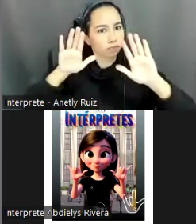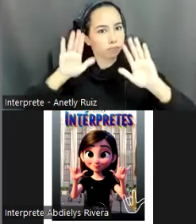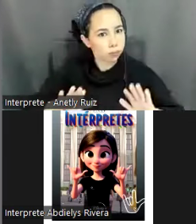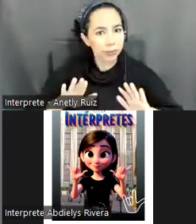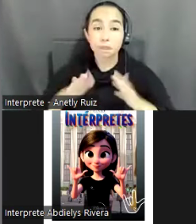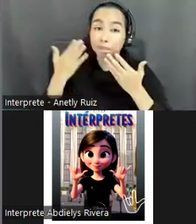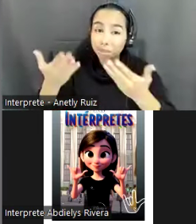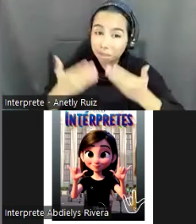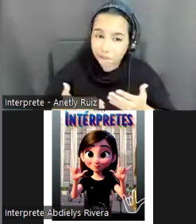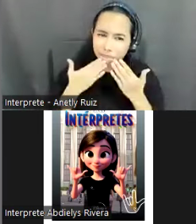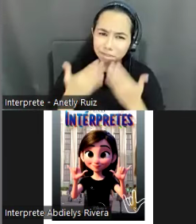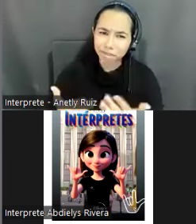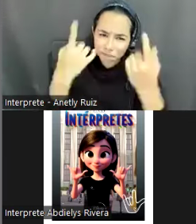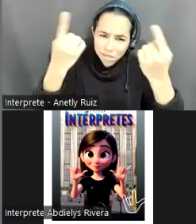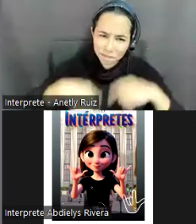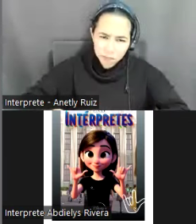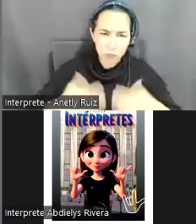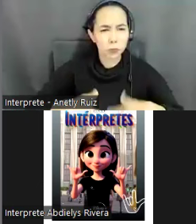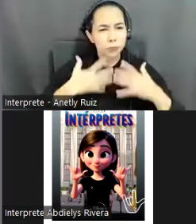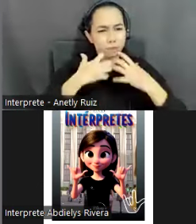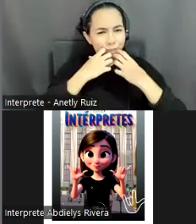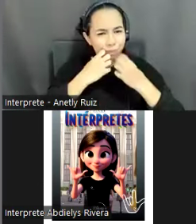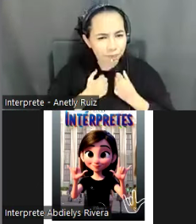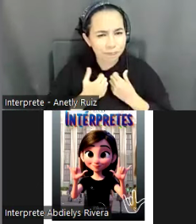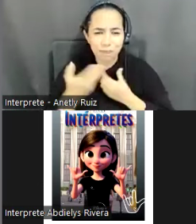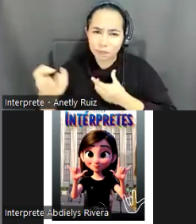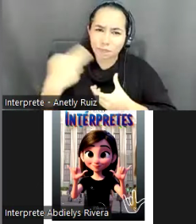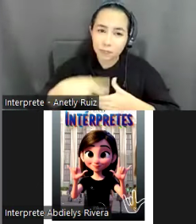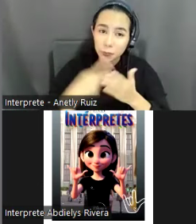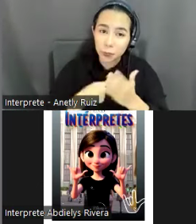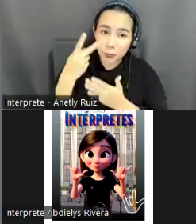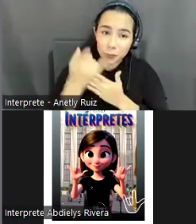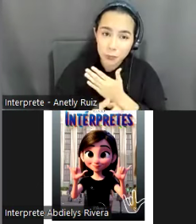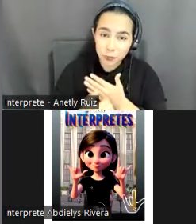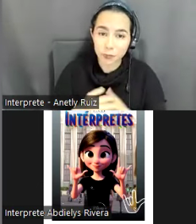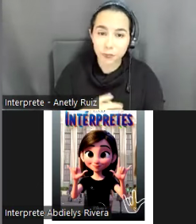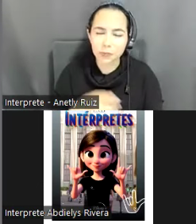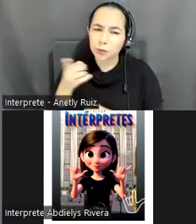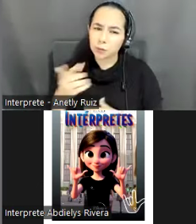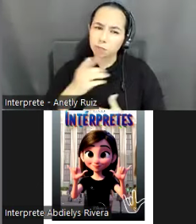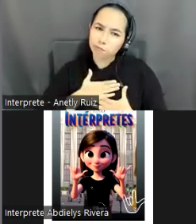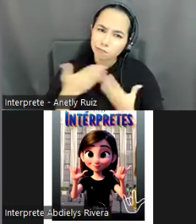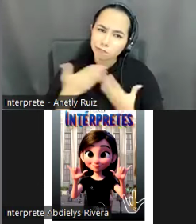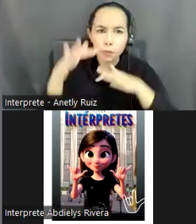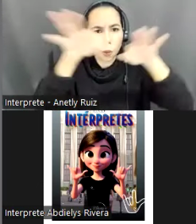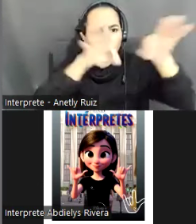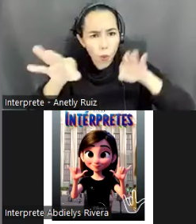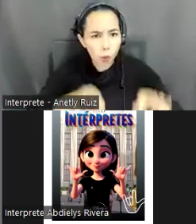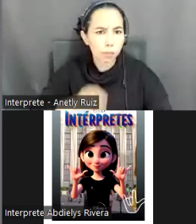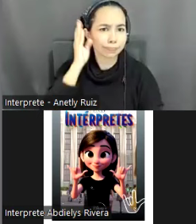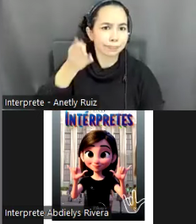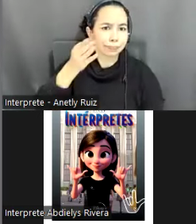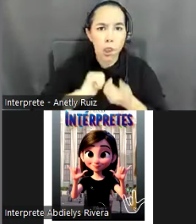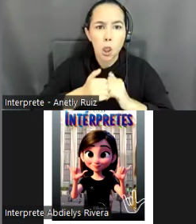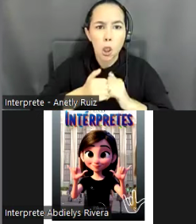damos la bienvenida. Gracias por acompañarnos y ser parte de este proyecto y del enfoque de dar a conocer sobre lo que es, ¿verdad?, el proceso